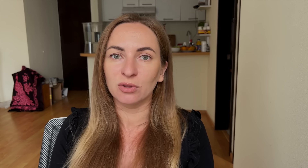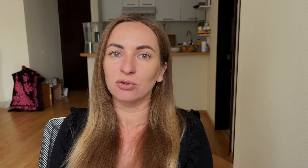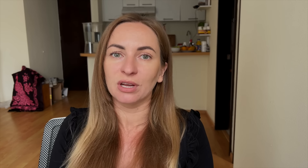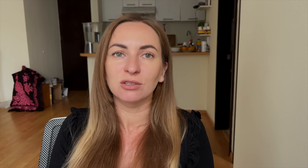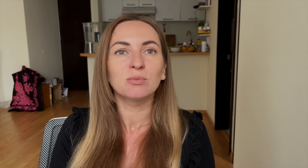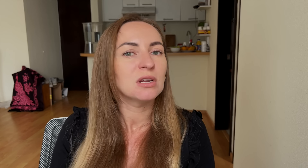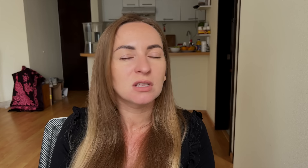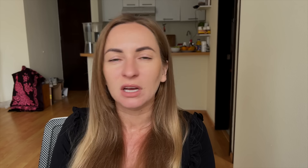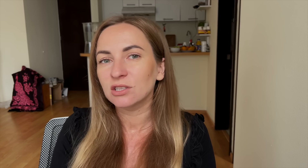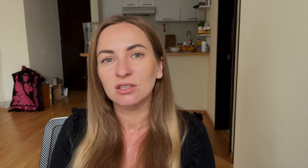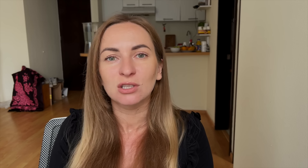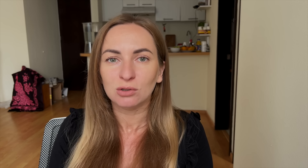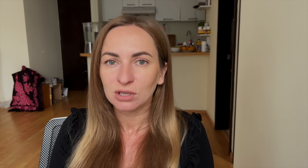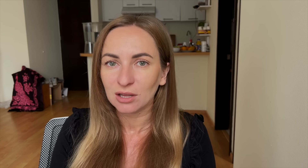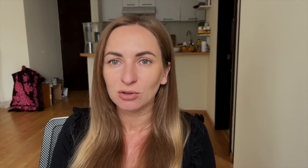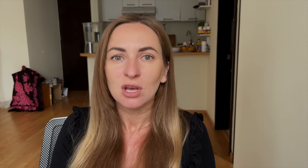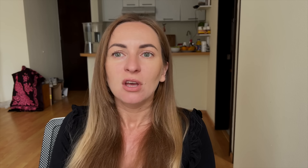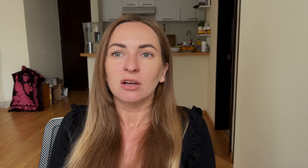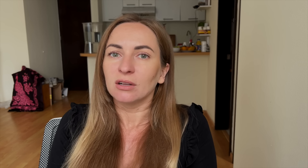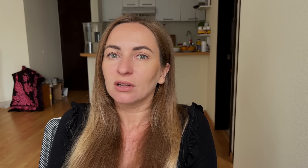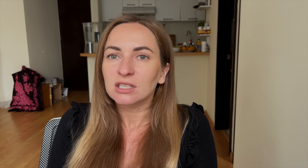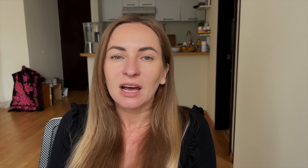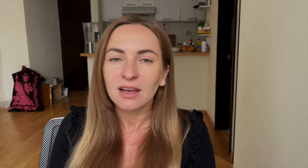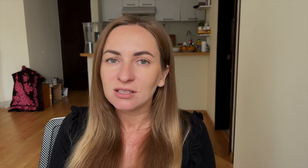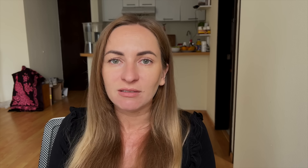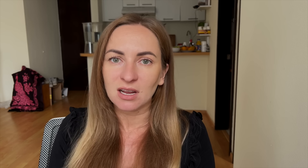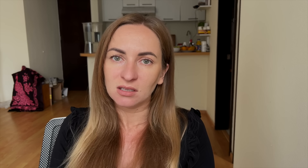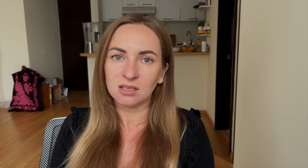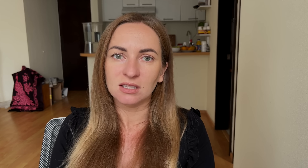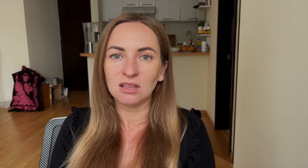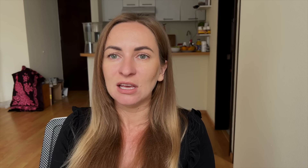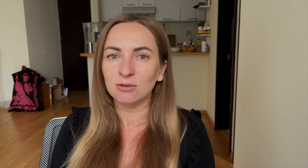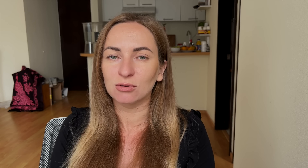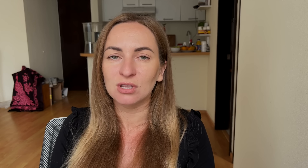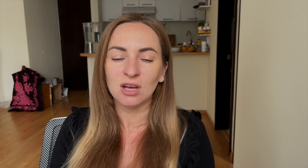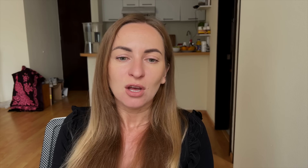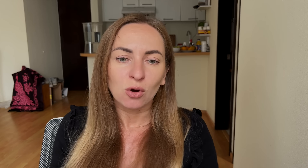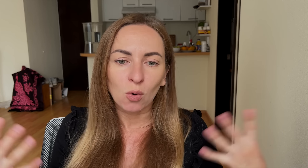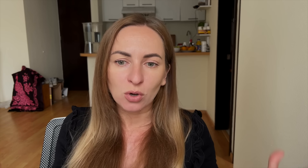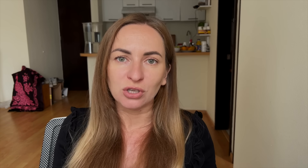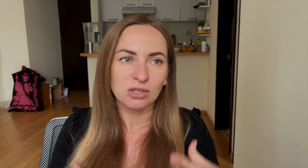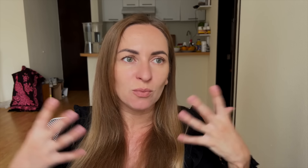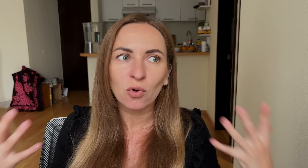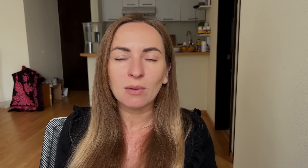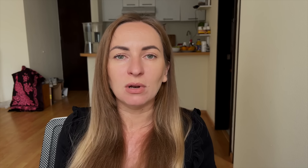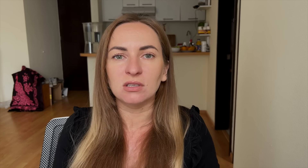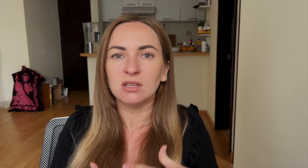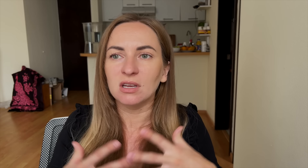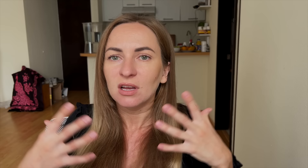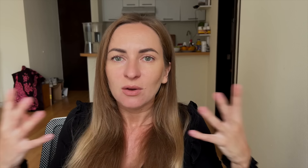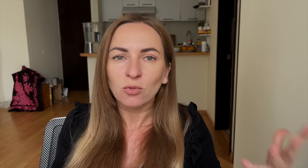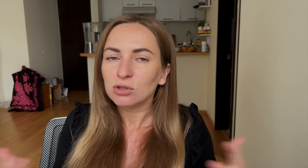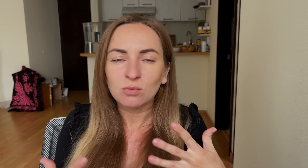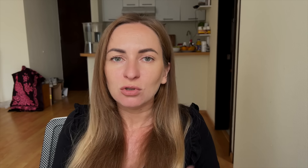casas abandonadas, miles de casas destrozadas, las calles de Valencia están llenas de coches, de muebles,